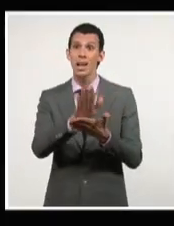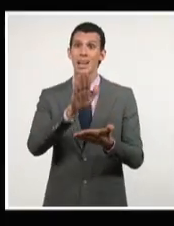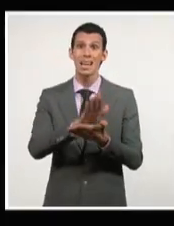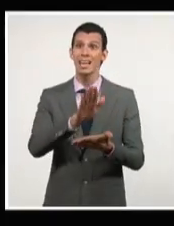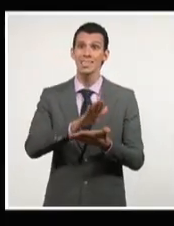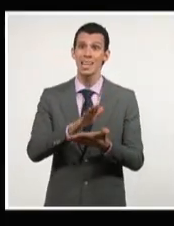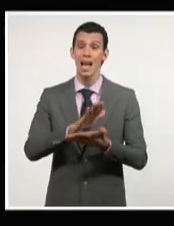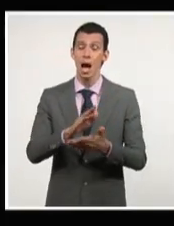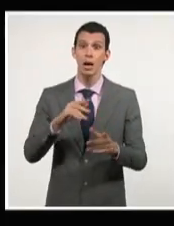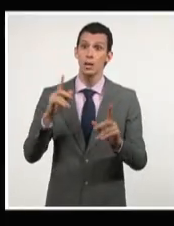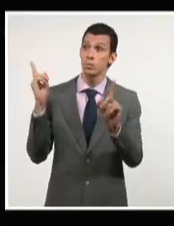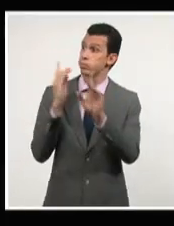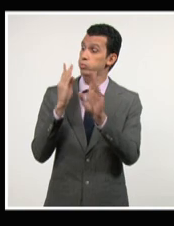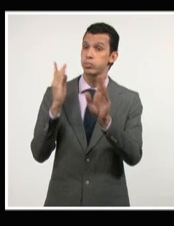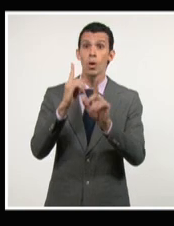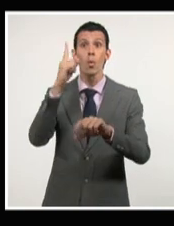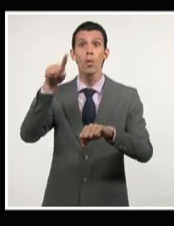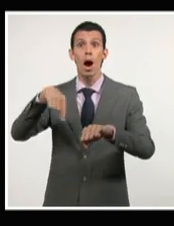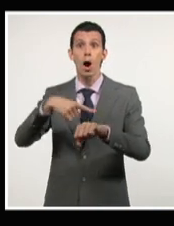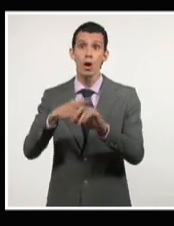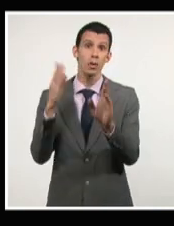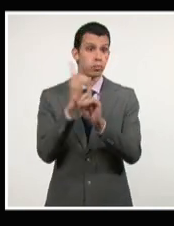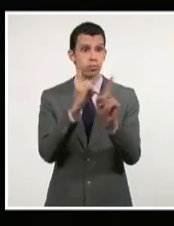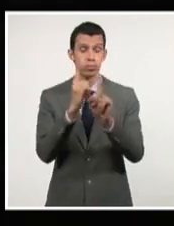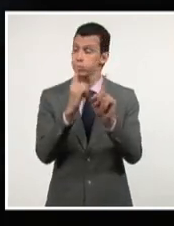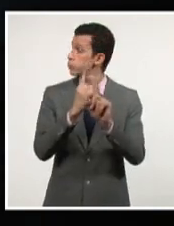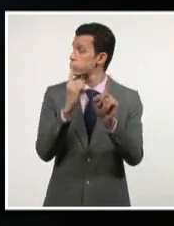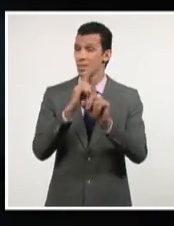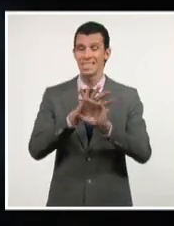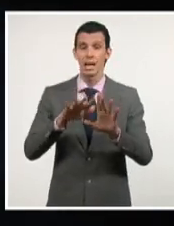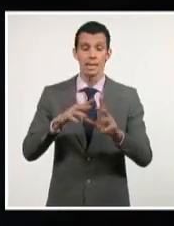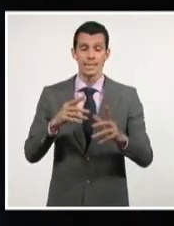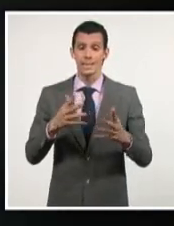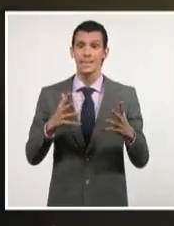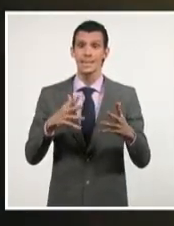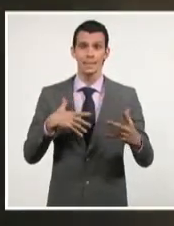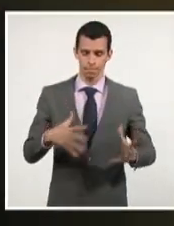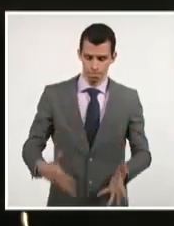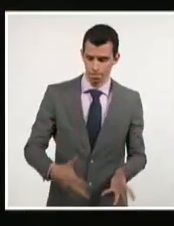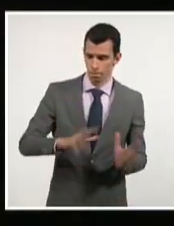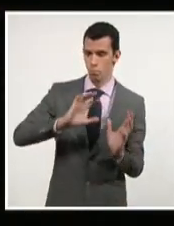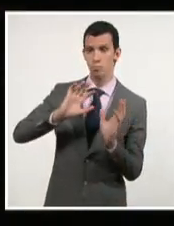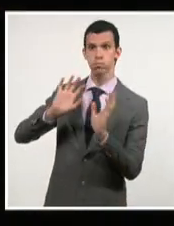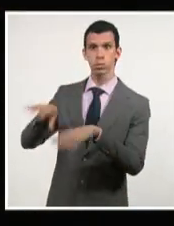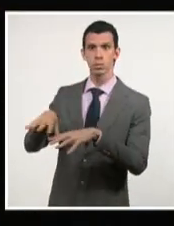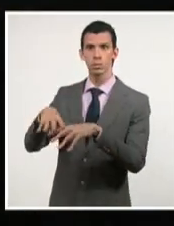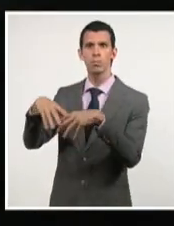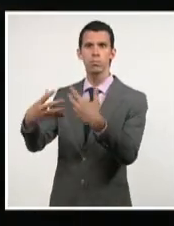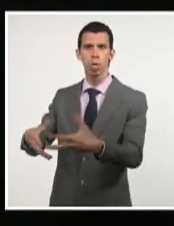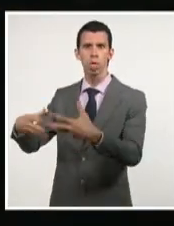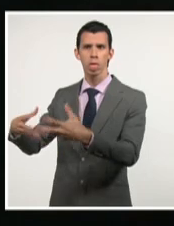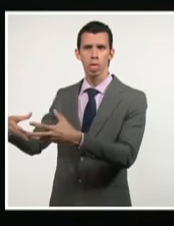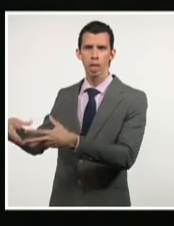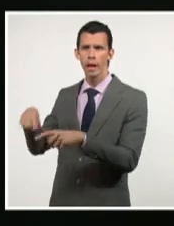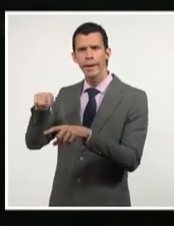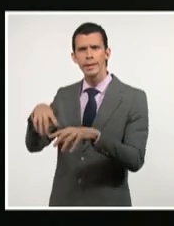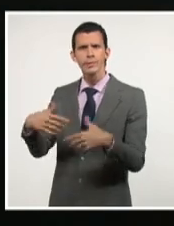la droga que trasladaban para luego tomar rumbo norte a máxima velocidad hacia aguas internacionales.